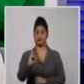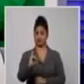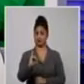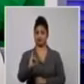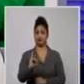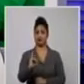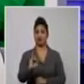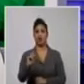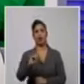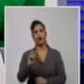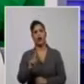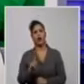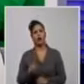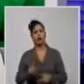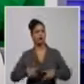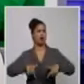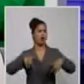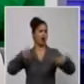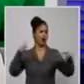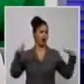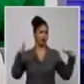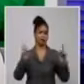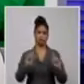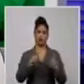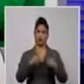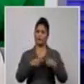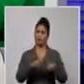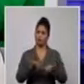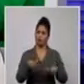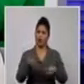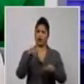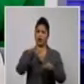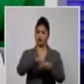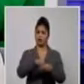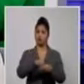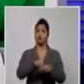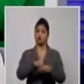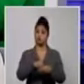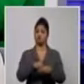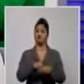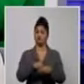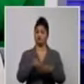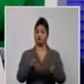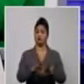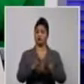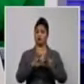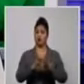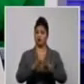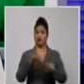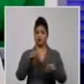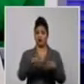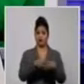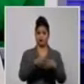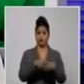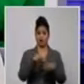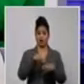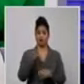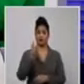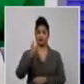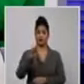elevado, pero de todas formas con una dispersión que hace que 3 de estos 26 sean del municipio de